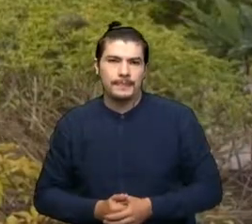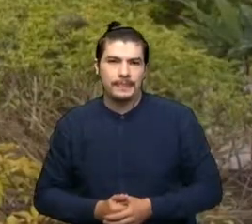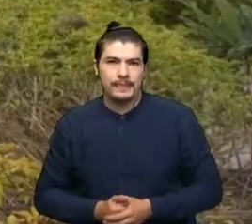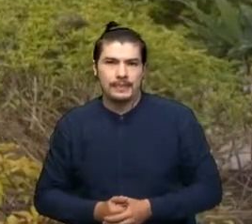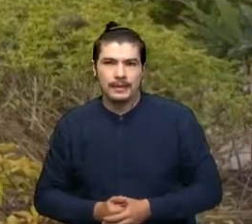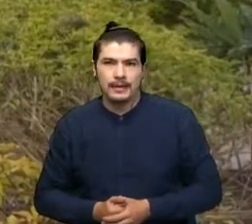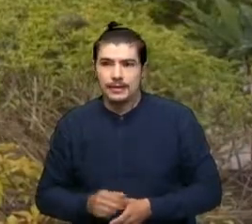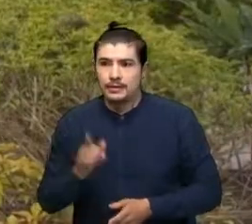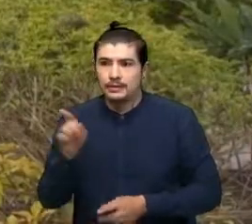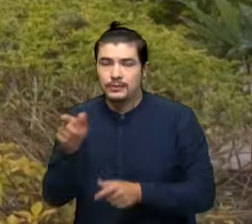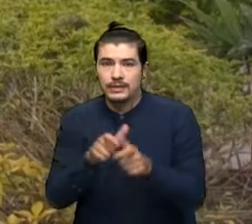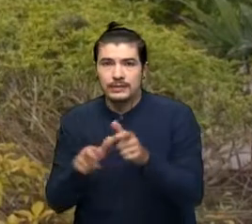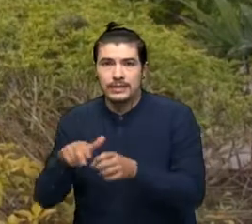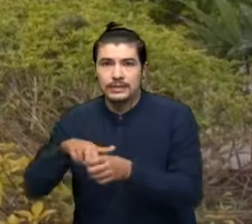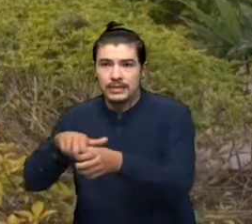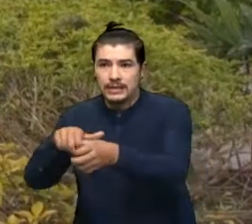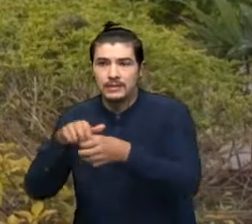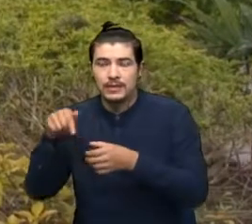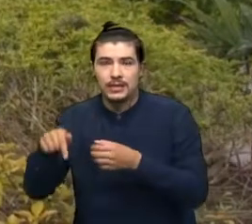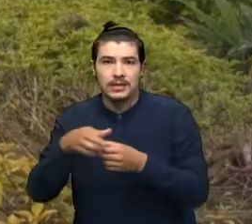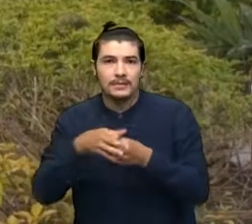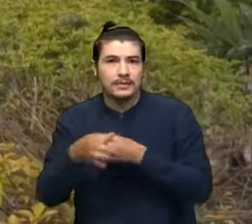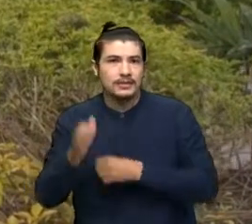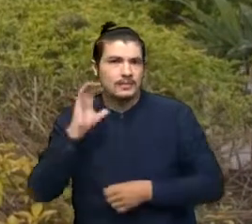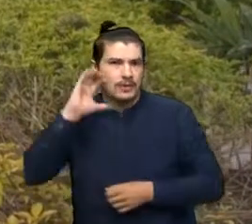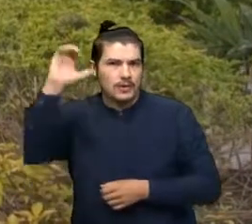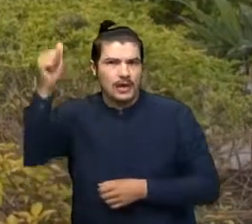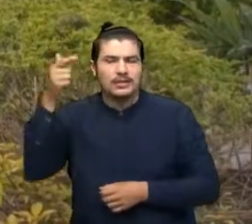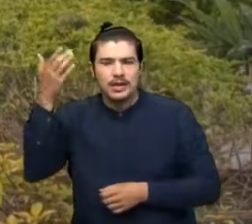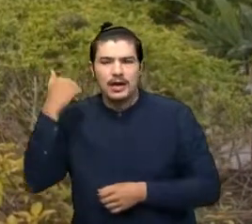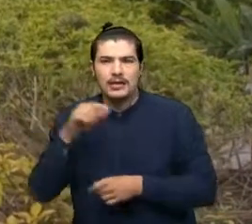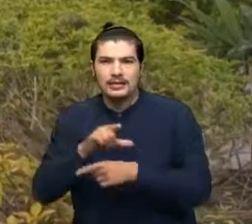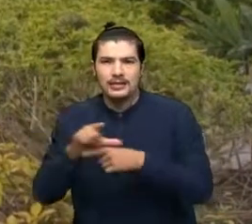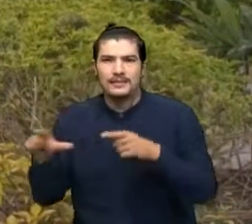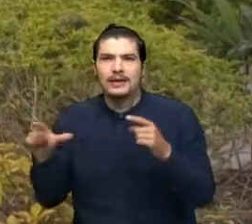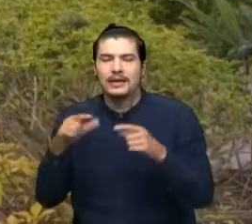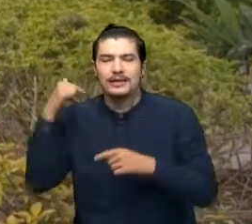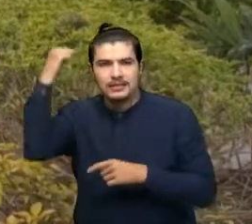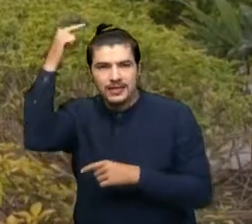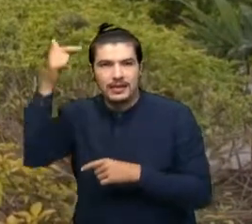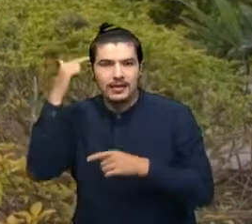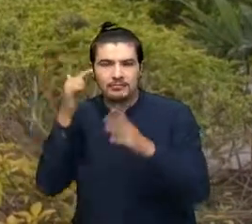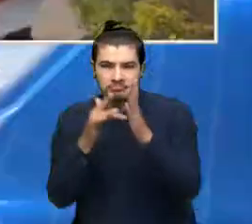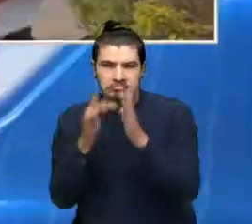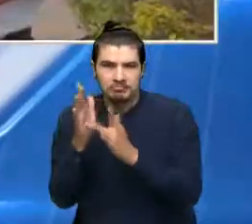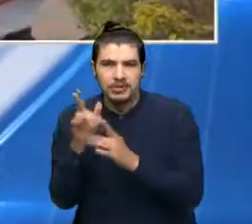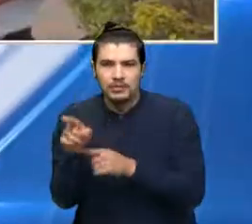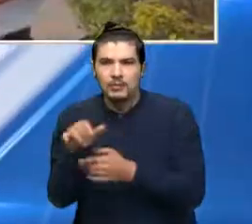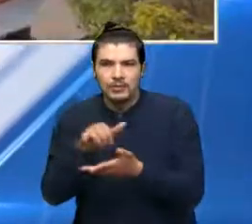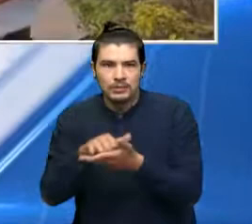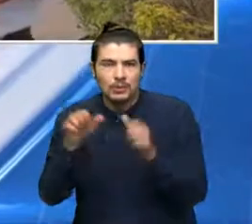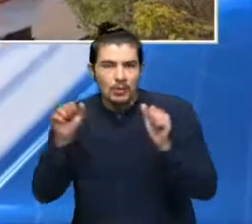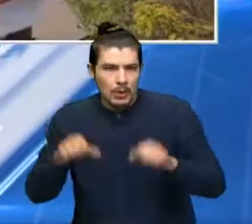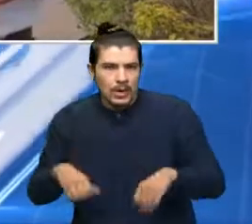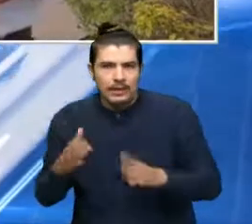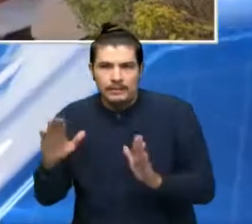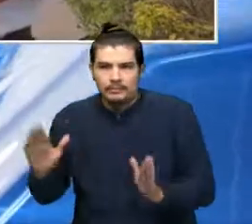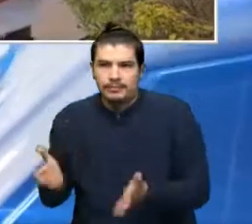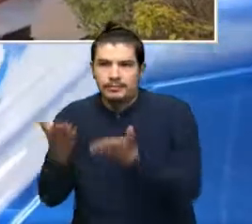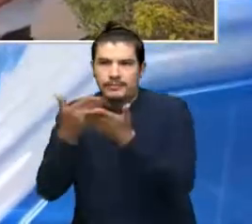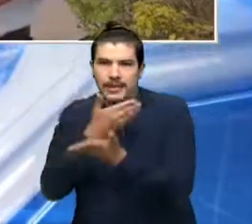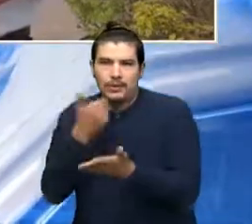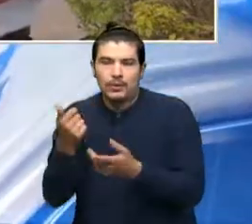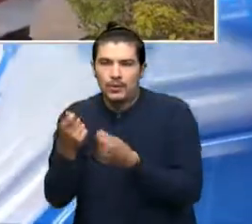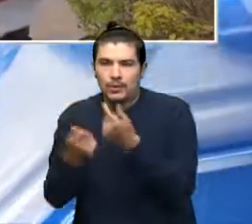Los transportadores del municipio de Ocaña esperan que la Semana Santa se pueda generar un repunte para mejorar los niveles económicos de este